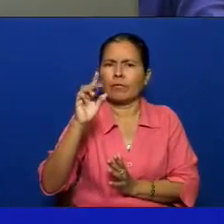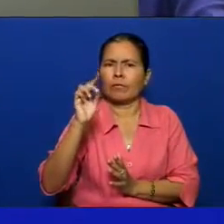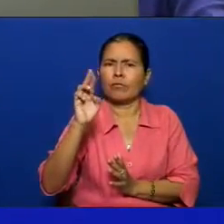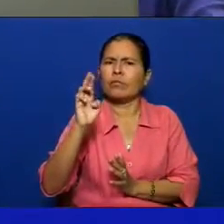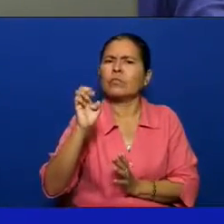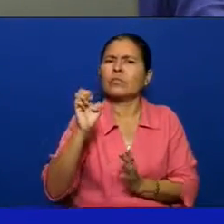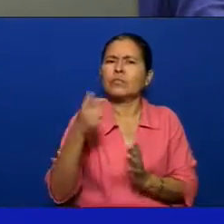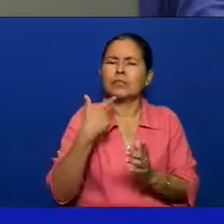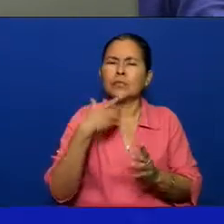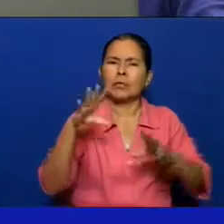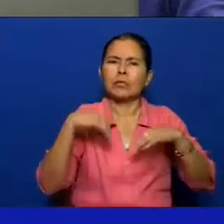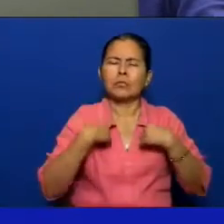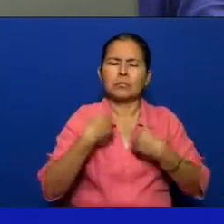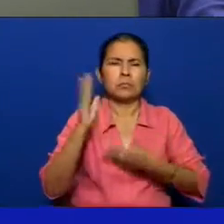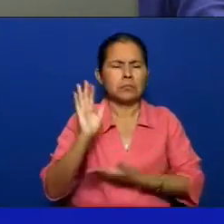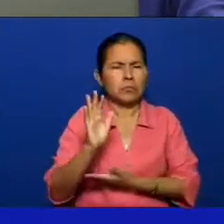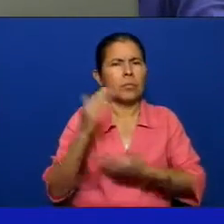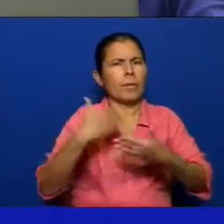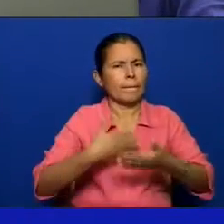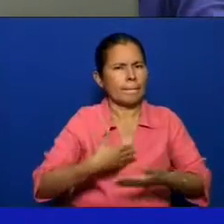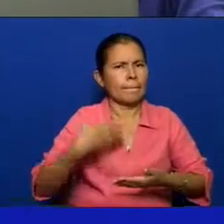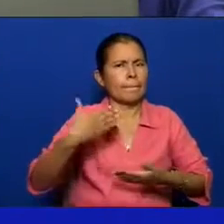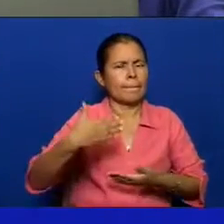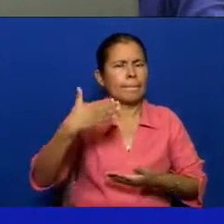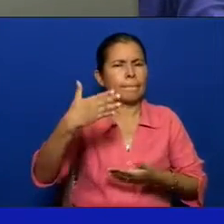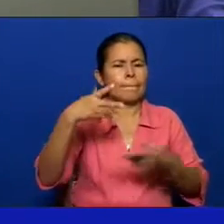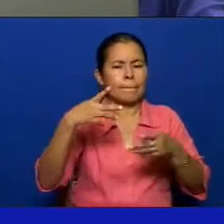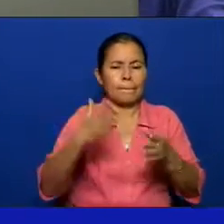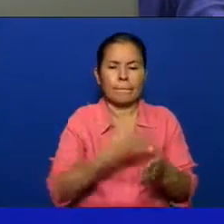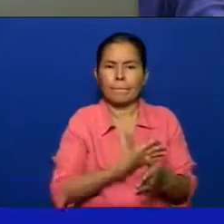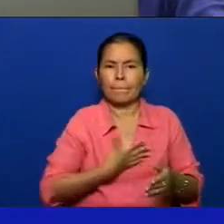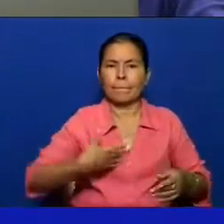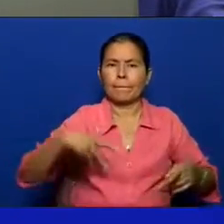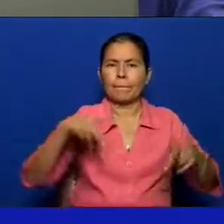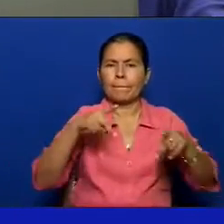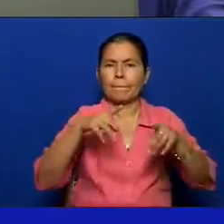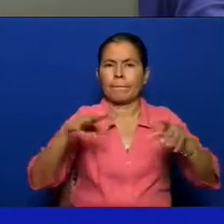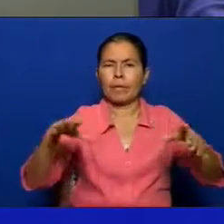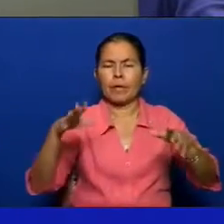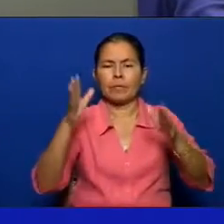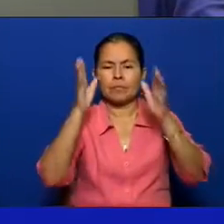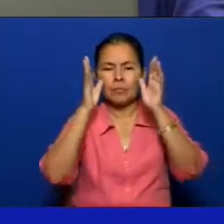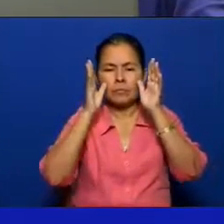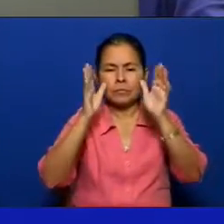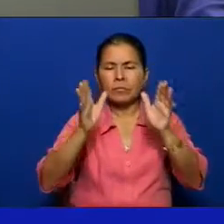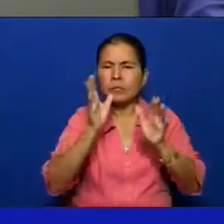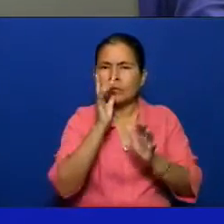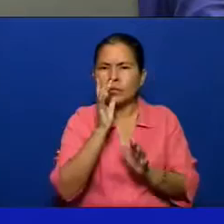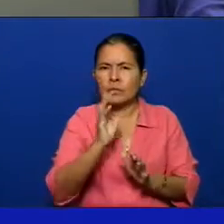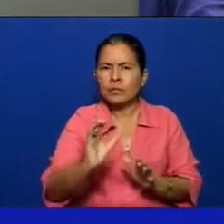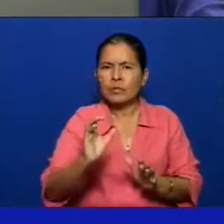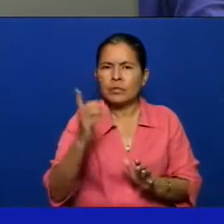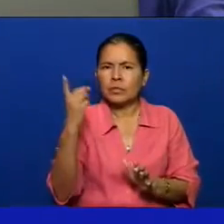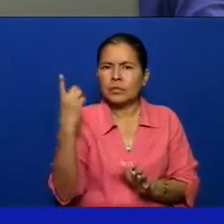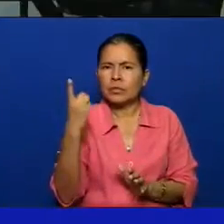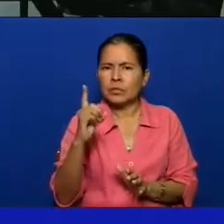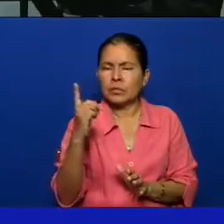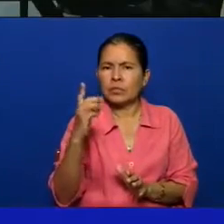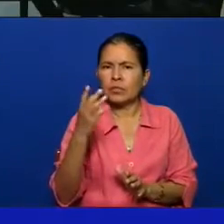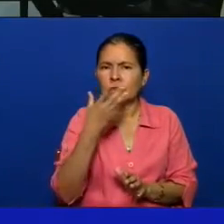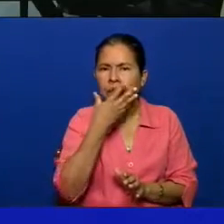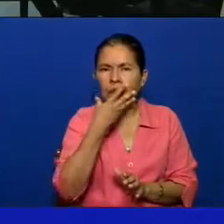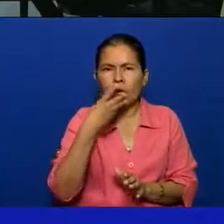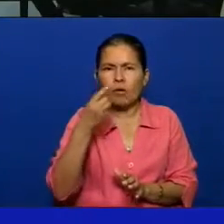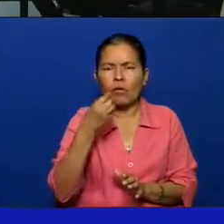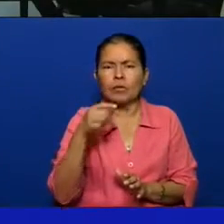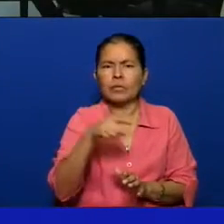va a comprometer para hacer una planificación con enfoque de derechos de la niñez y la adolescencia. Perfecto, don Iván. El diputado